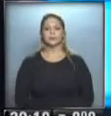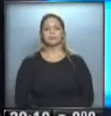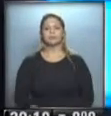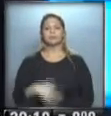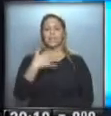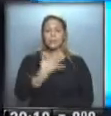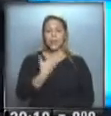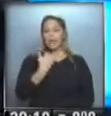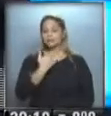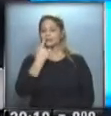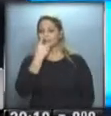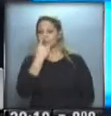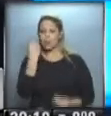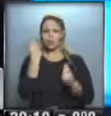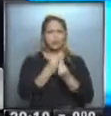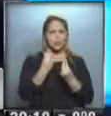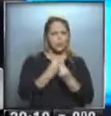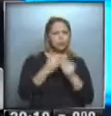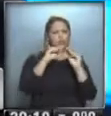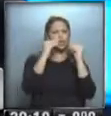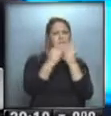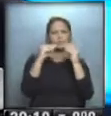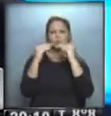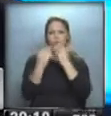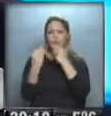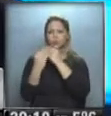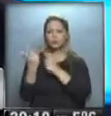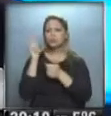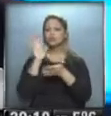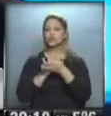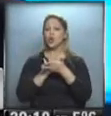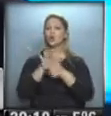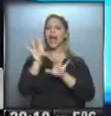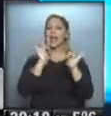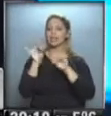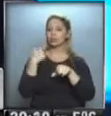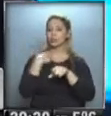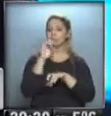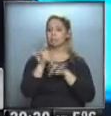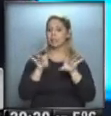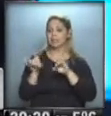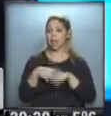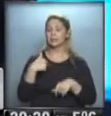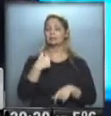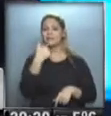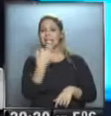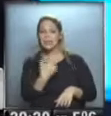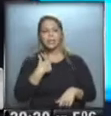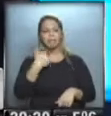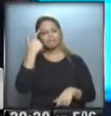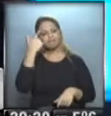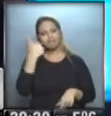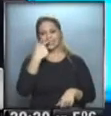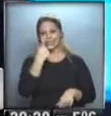Realmente son interesantes muchos de los números que arrojaron los resultados de estas elecciones primarias. Y la verdad que sería